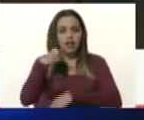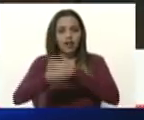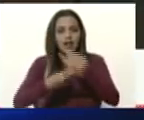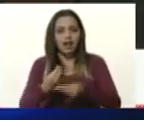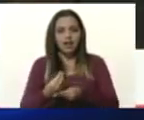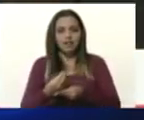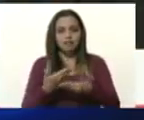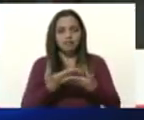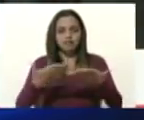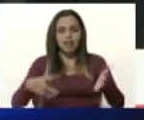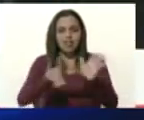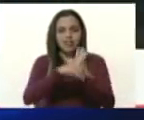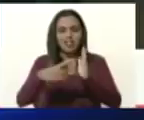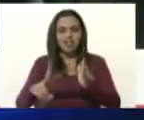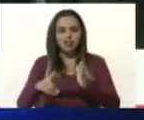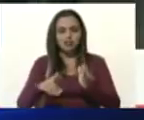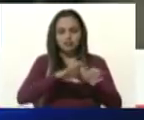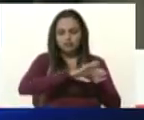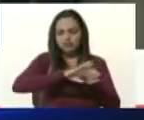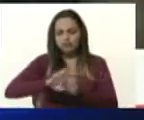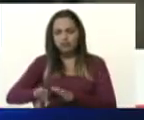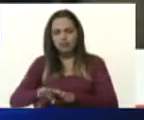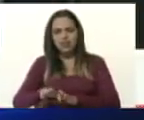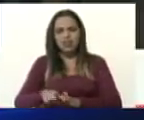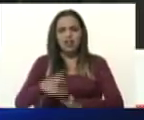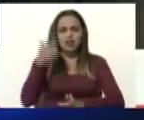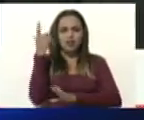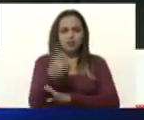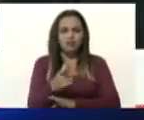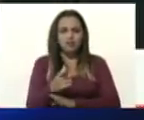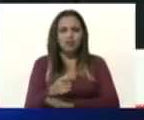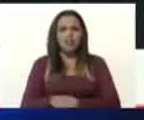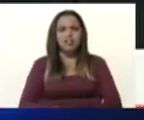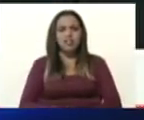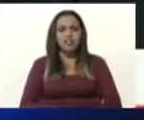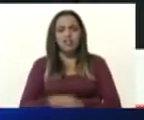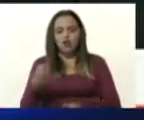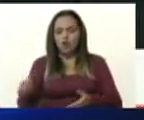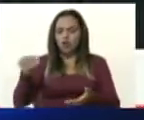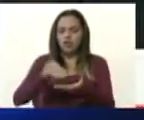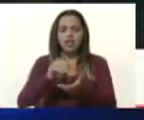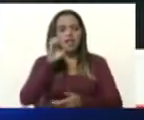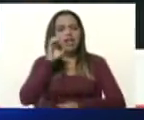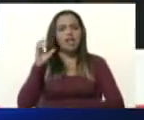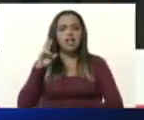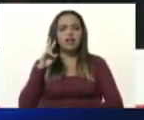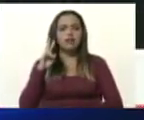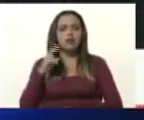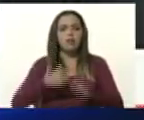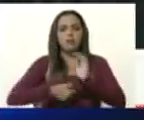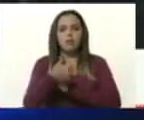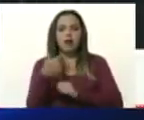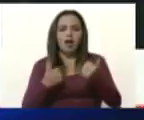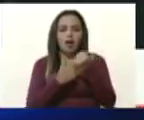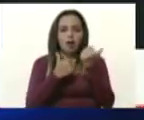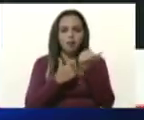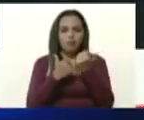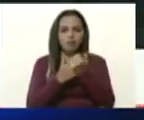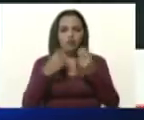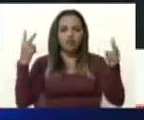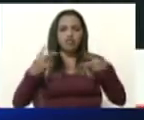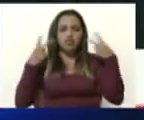sus derechos derrocar a esa dictadura y volver a evo morales- hecho millones victorioso a bolivia